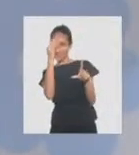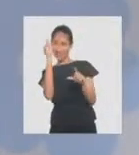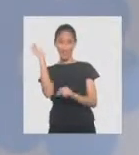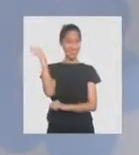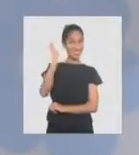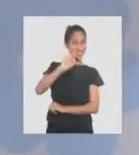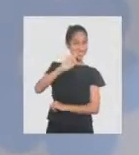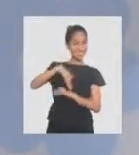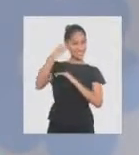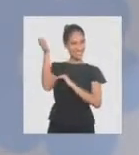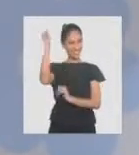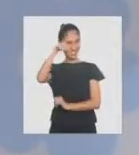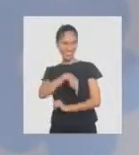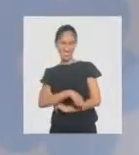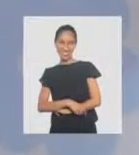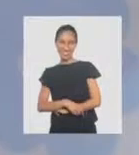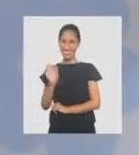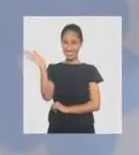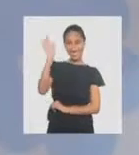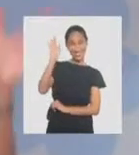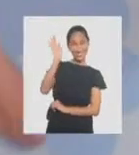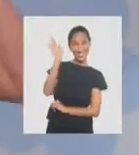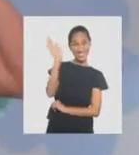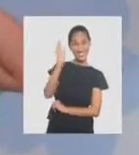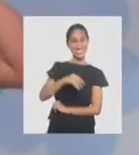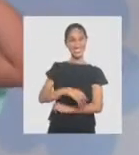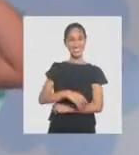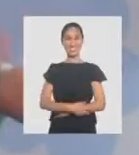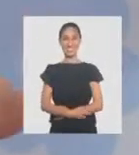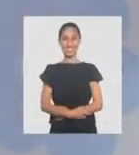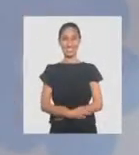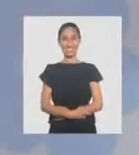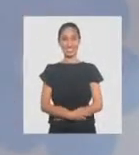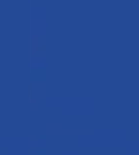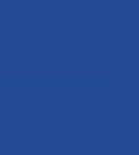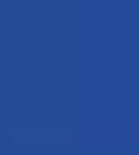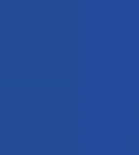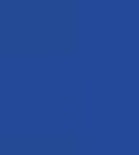aprendido. Nos vemos en el siguiente episodio. ¡Adiós!